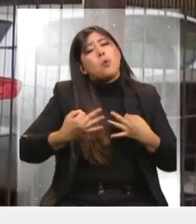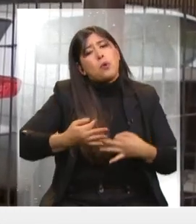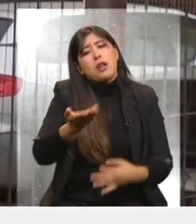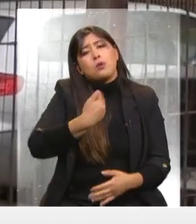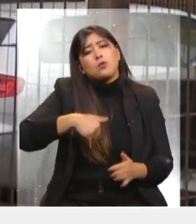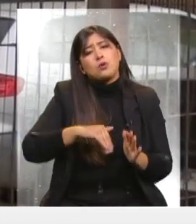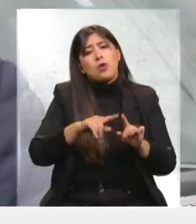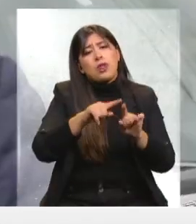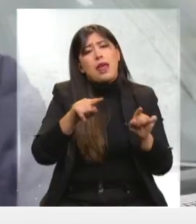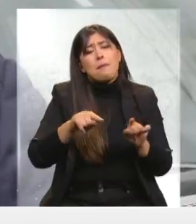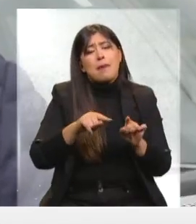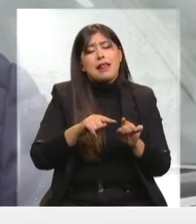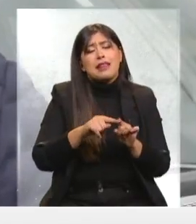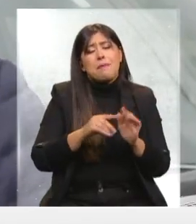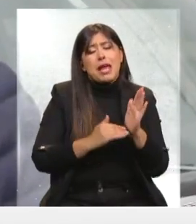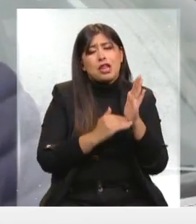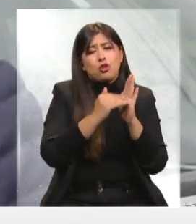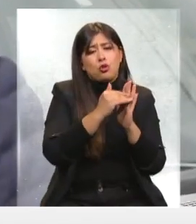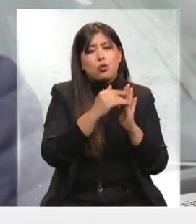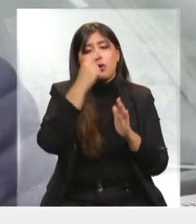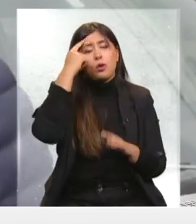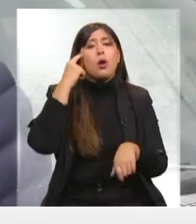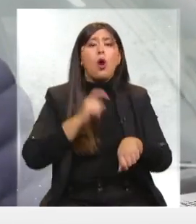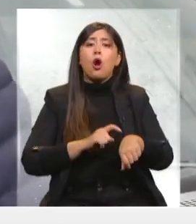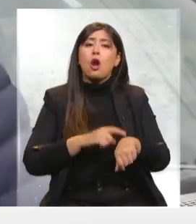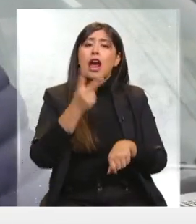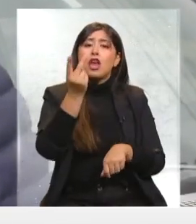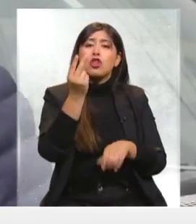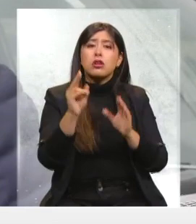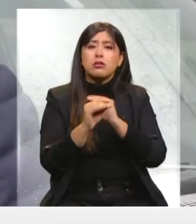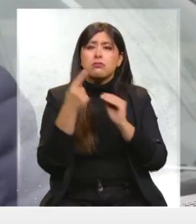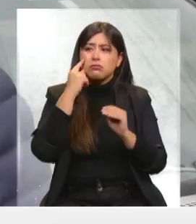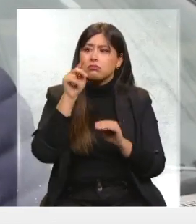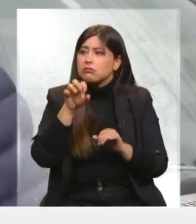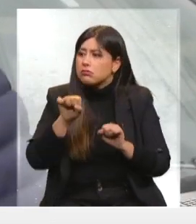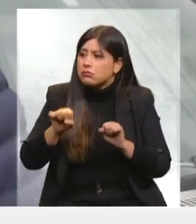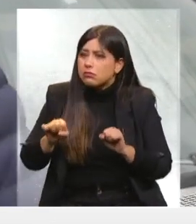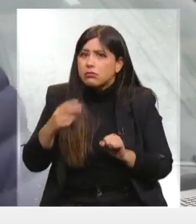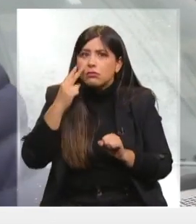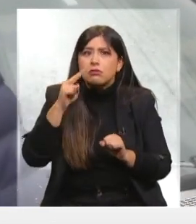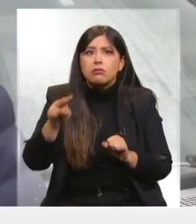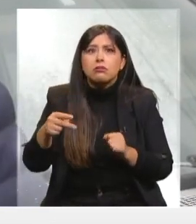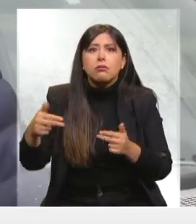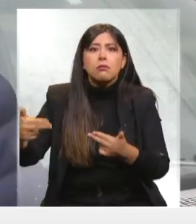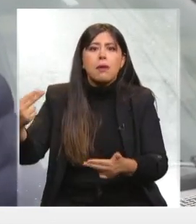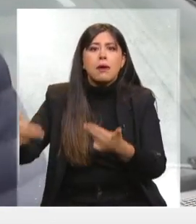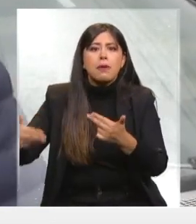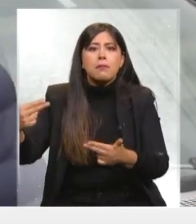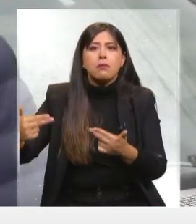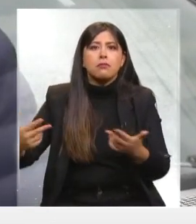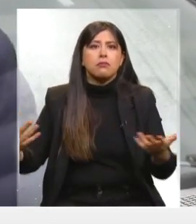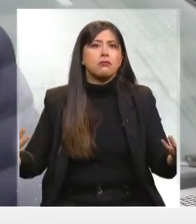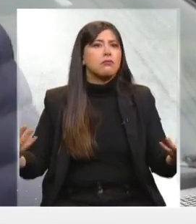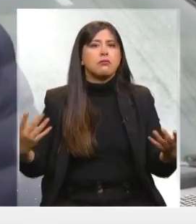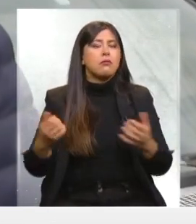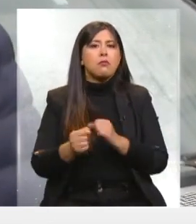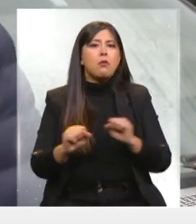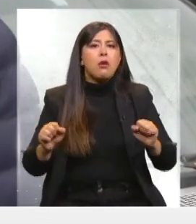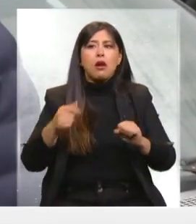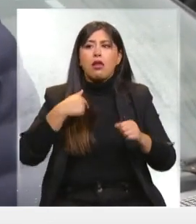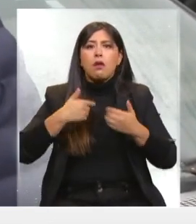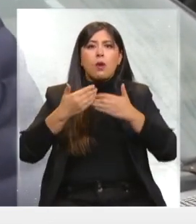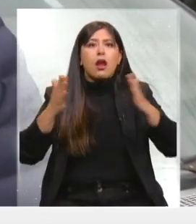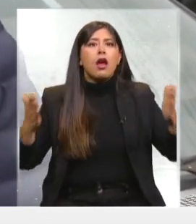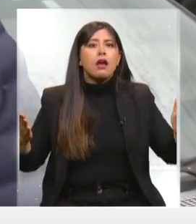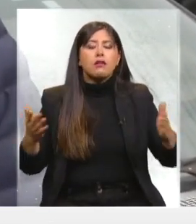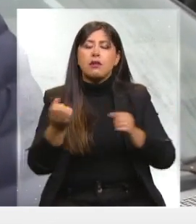nuestro departamento. A las 12 de la noche, ¿no es cierto? Tirarla para afuera cuando está libre. Porque le puede pasar, claro, pasan estas cosas